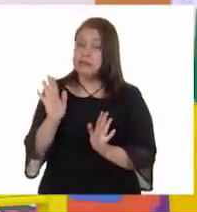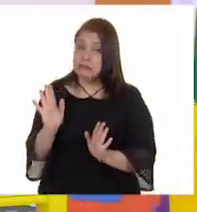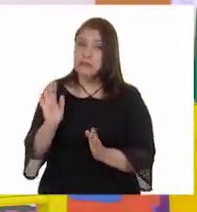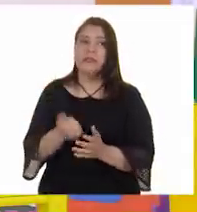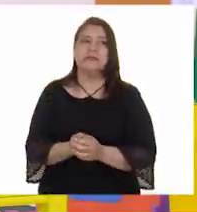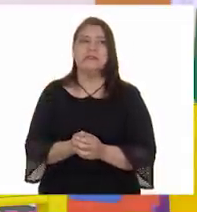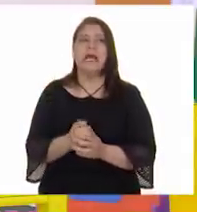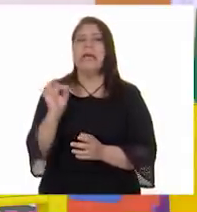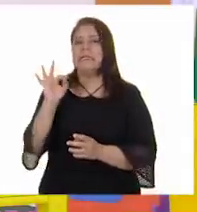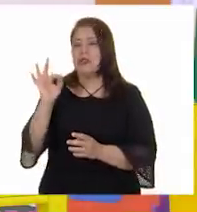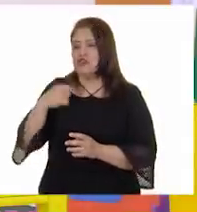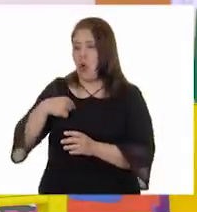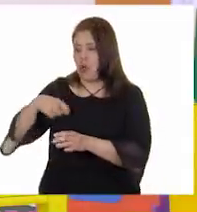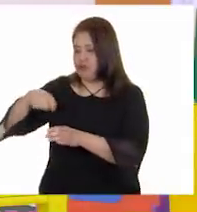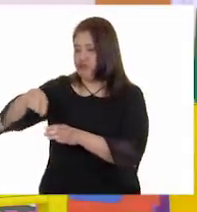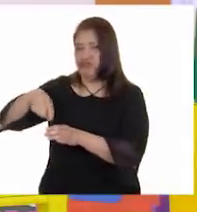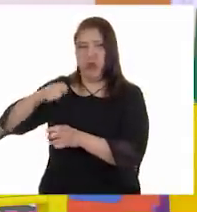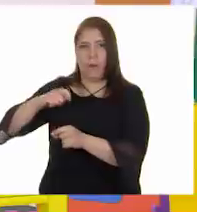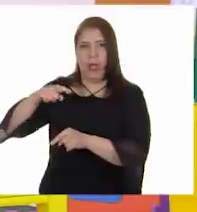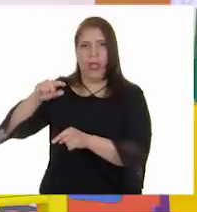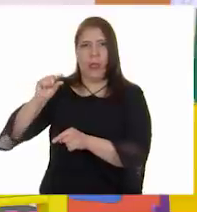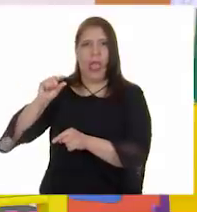si yo enjuago un poquito mi pincel